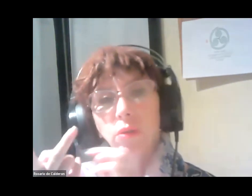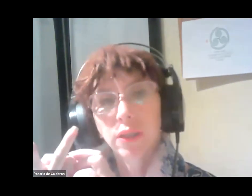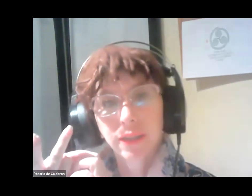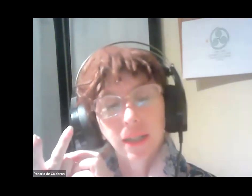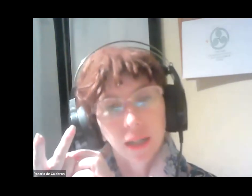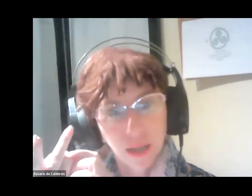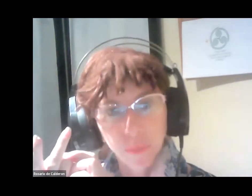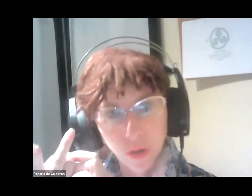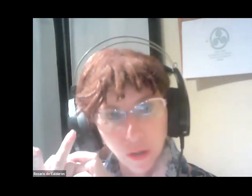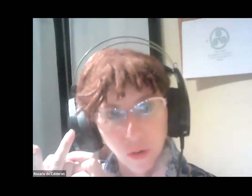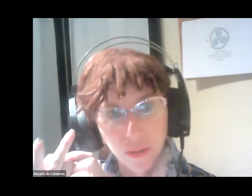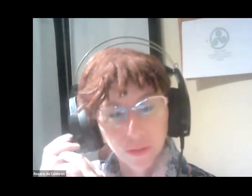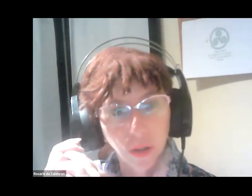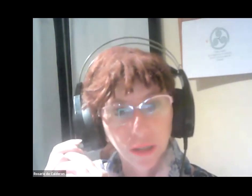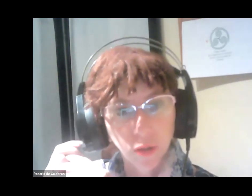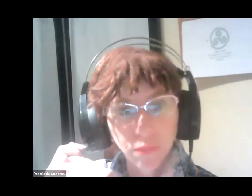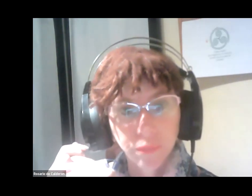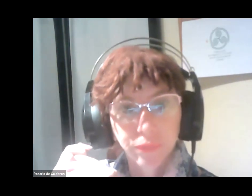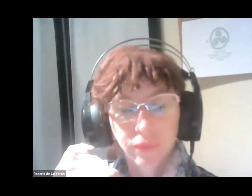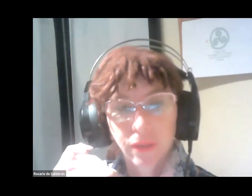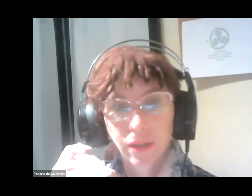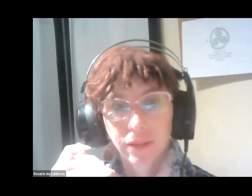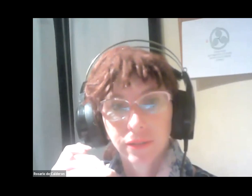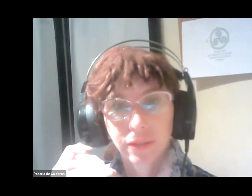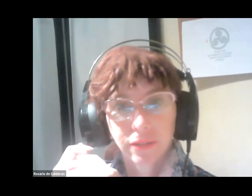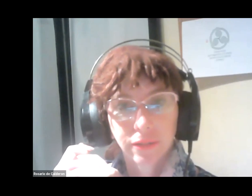luego vamos a hacer el cambio de roles correcto